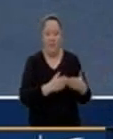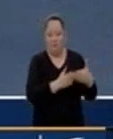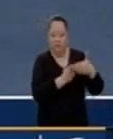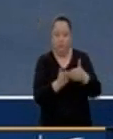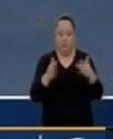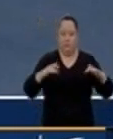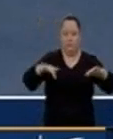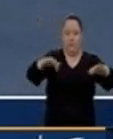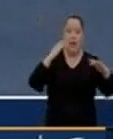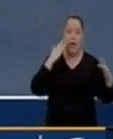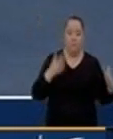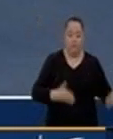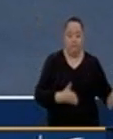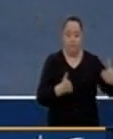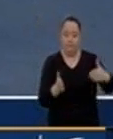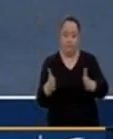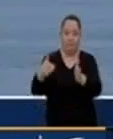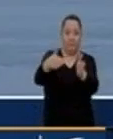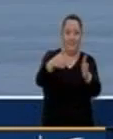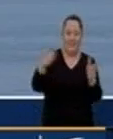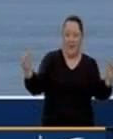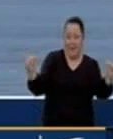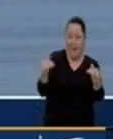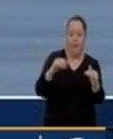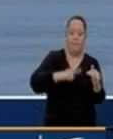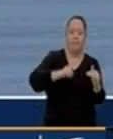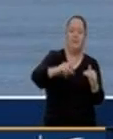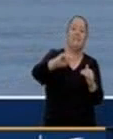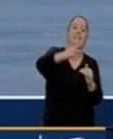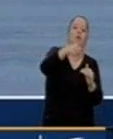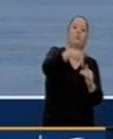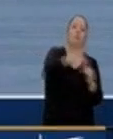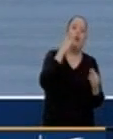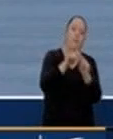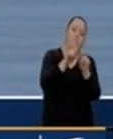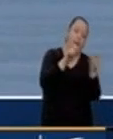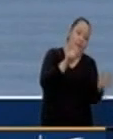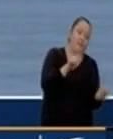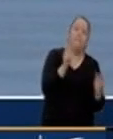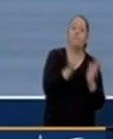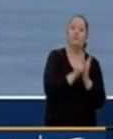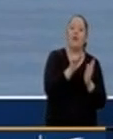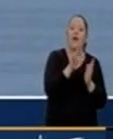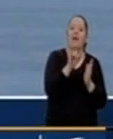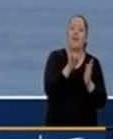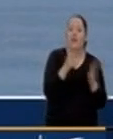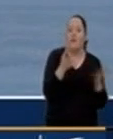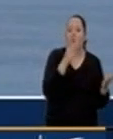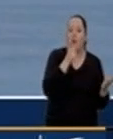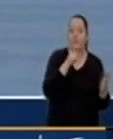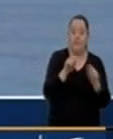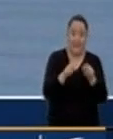hay ningún canal que conecte hacia el segundo tramo del trayecto hacia Punta Arenas. El hecho de salir al Golfo de